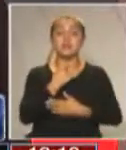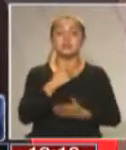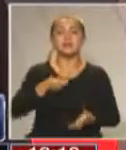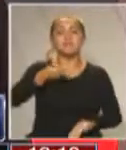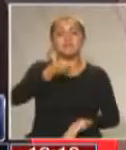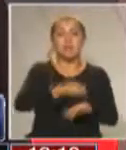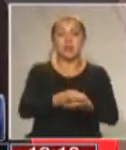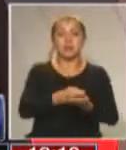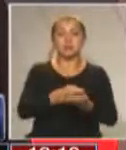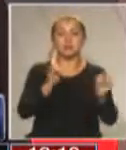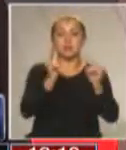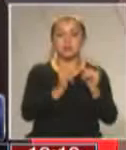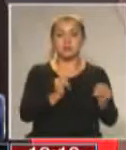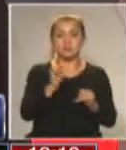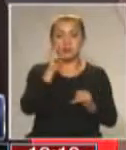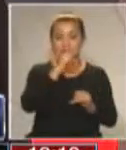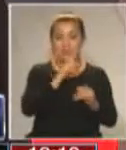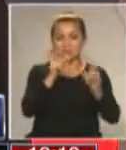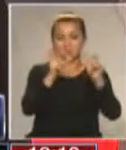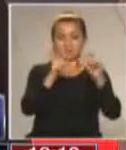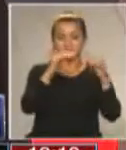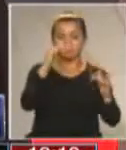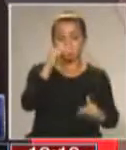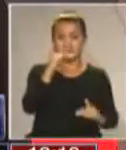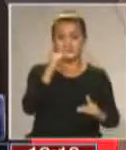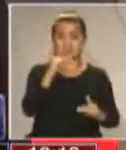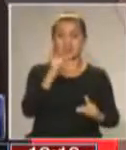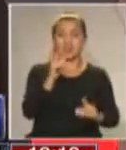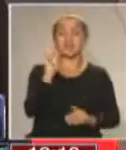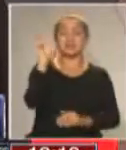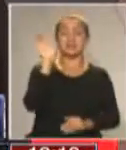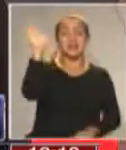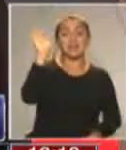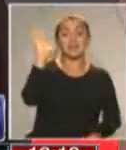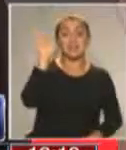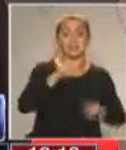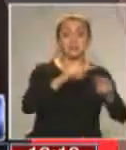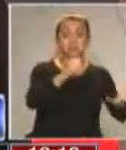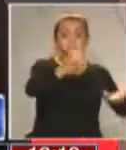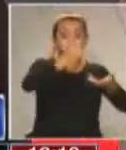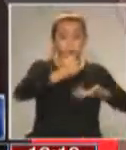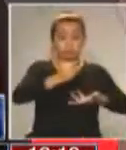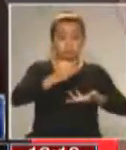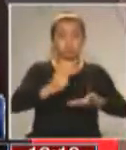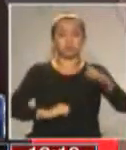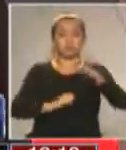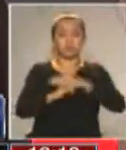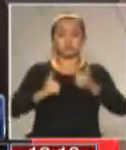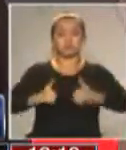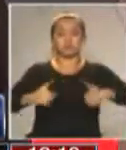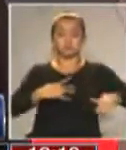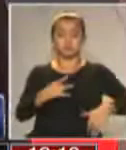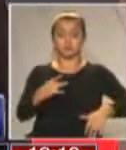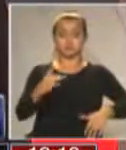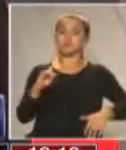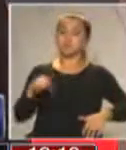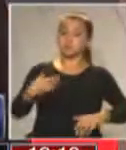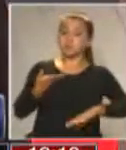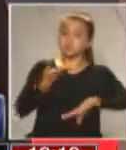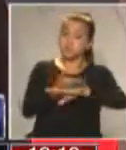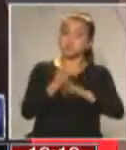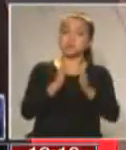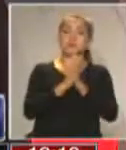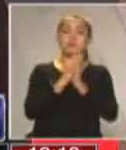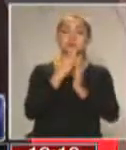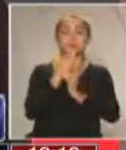financiando de una manera irregular a los candidatos y como los candidatos que hoy en día son autoridades electas y que nosotros también hemos pedido la renuncia de aquellos que se han visto